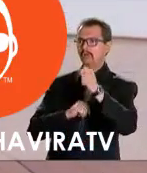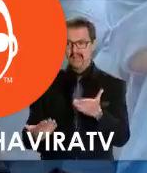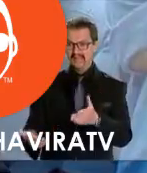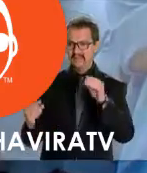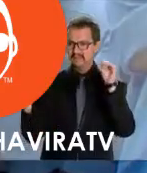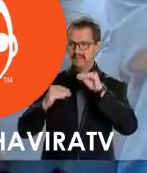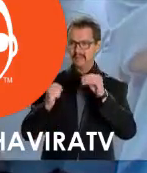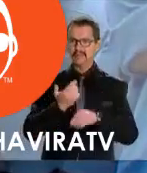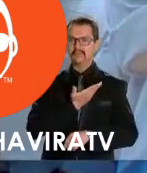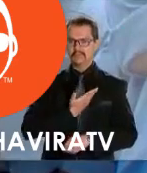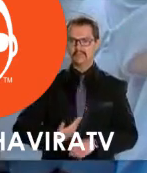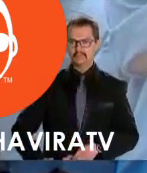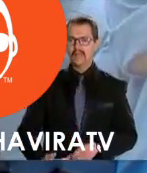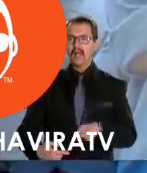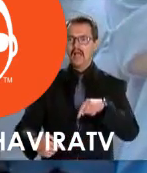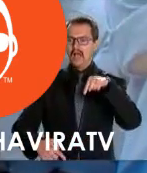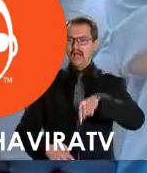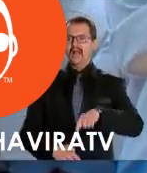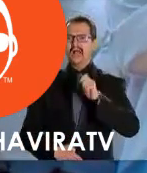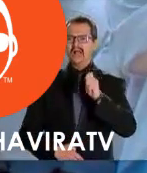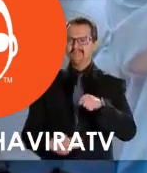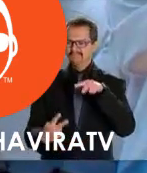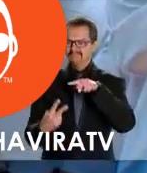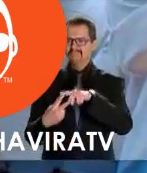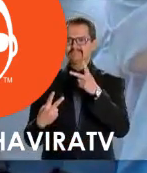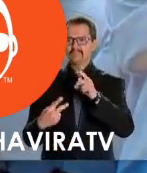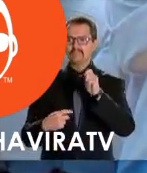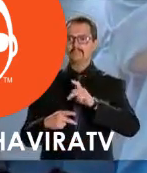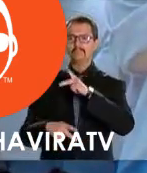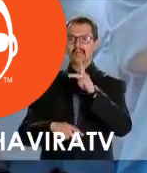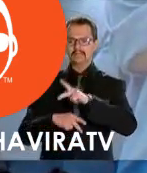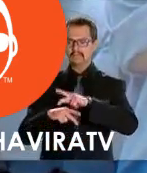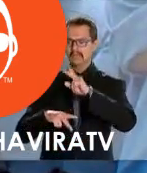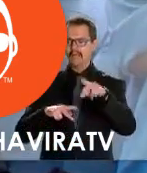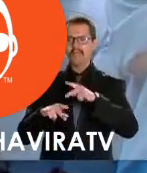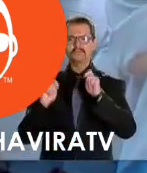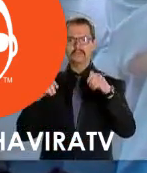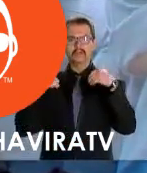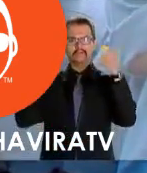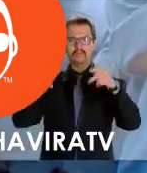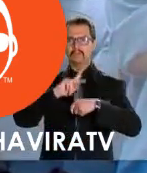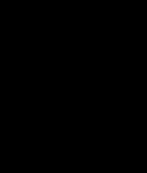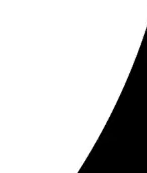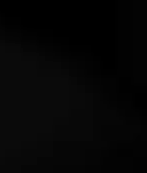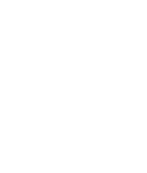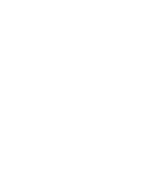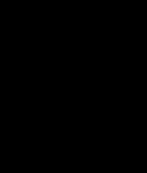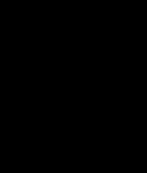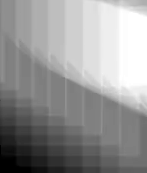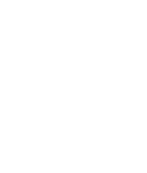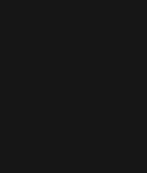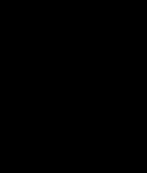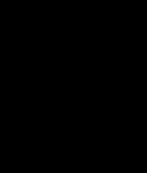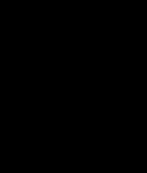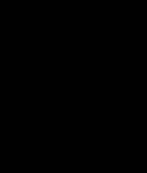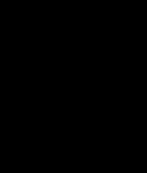siento un golpecito en el corazoncito. Perdón que lo interrumpa, si esto es una adivinanza, está hablando usted de López Obrador. Muy fácil, muchas gracias. Siguiente pregunta.